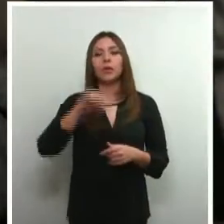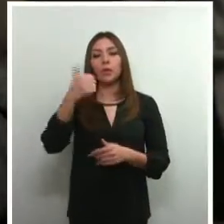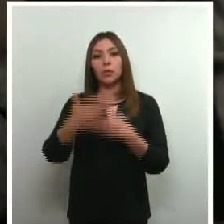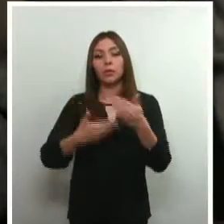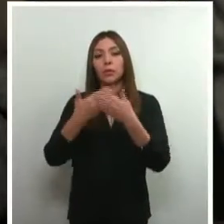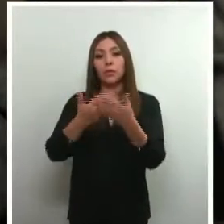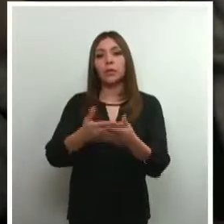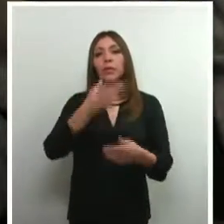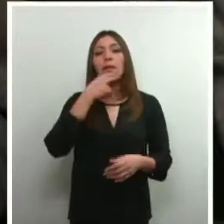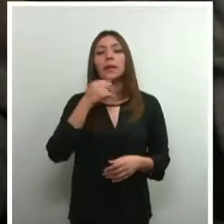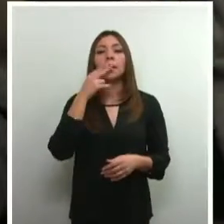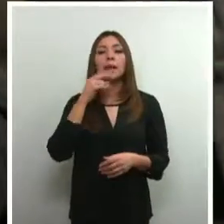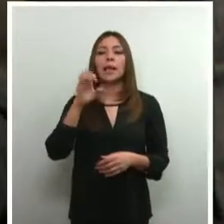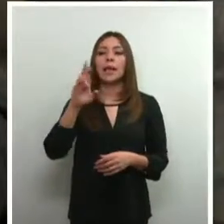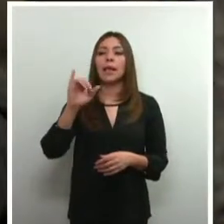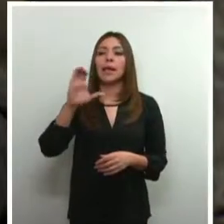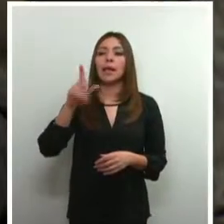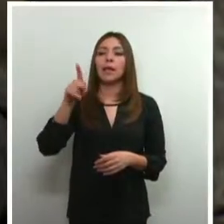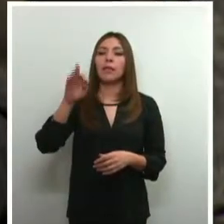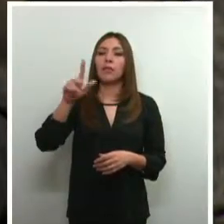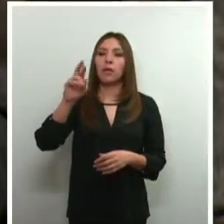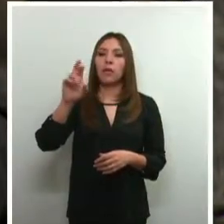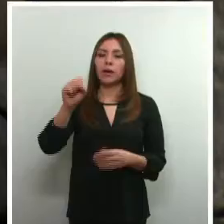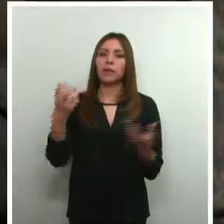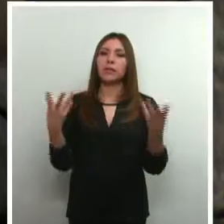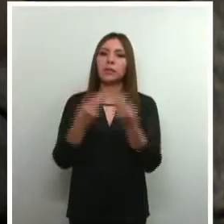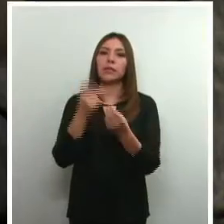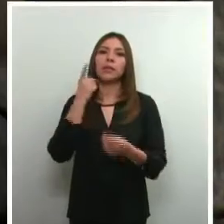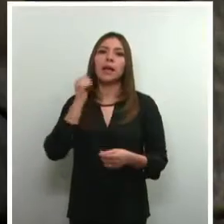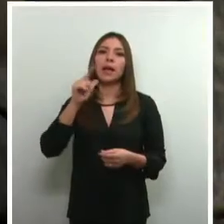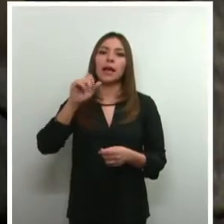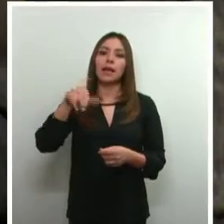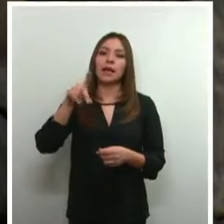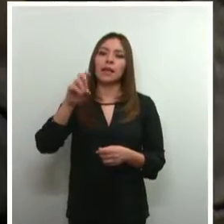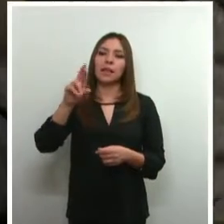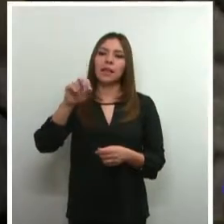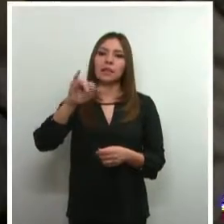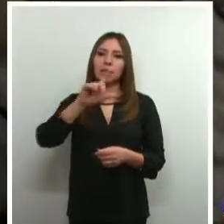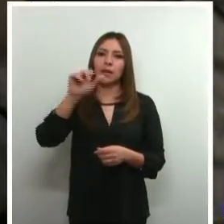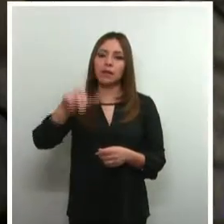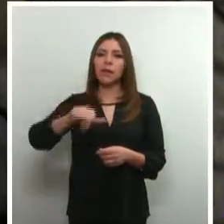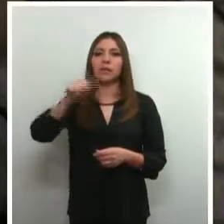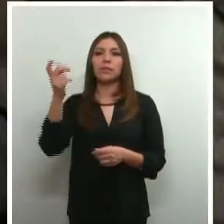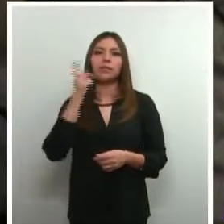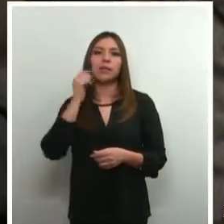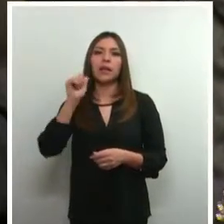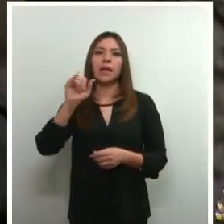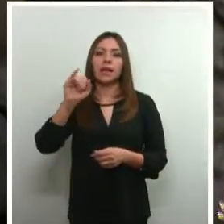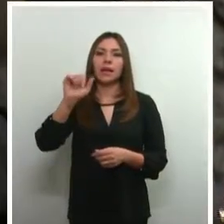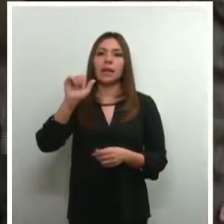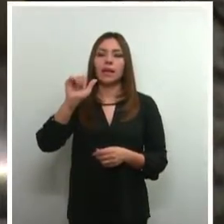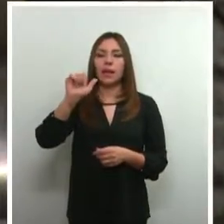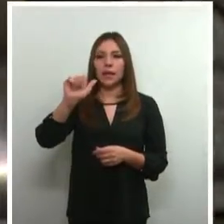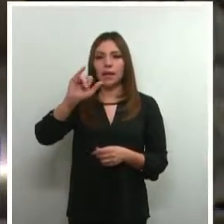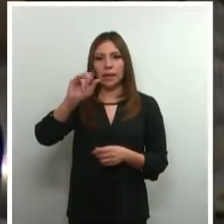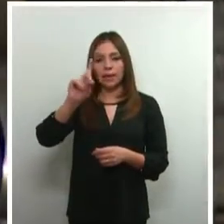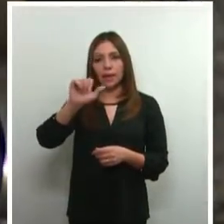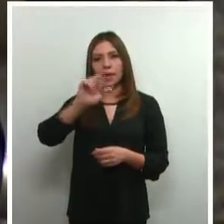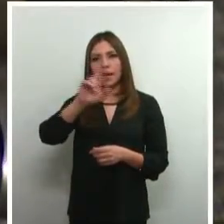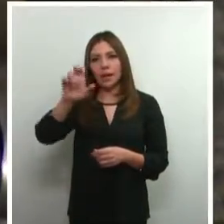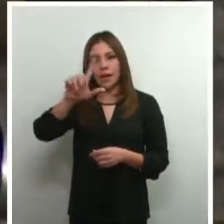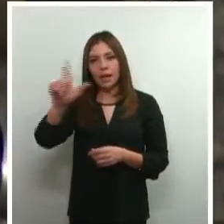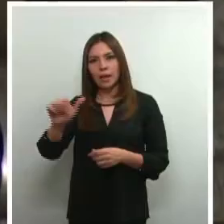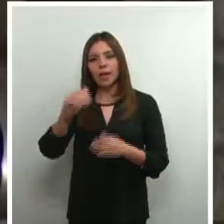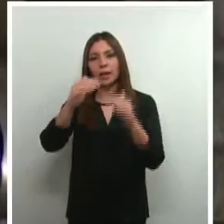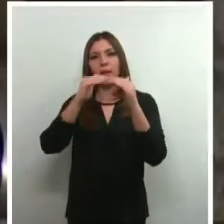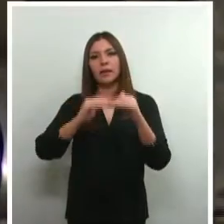del diputado Eric Flores, junto con el diputado Andrés Millán y la diputada Aida Arregui, el apartado C.